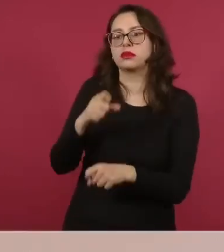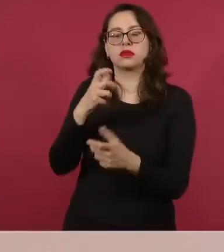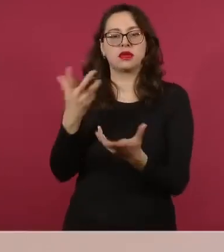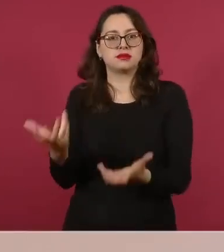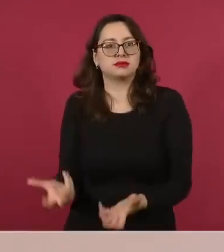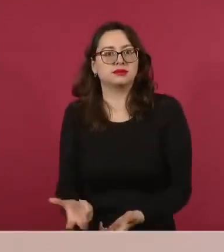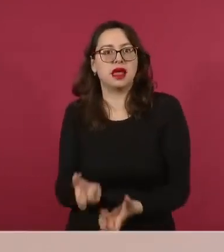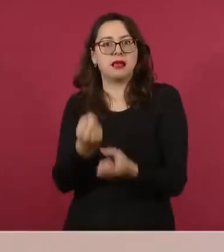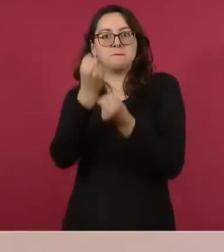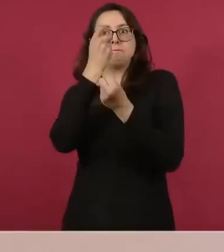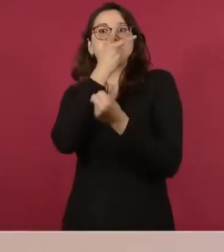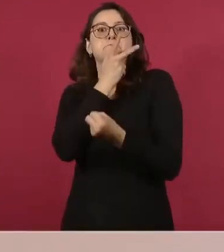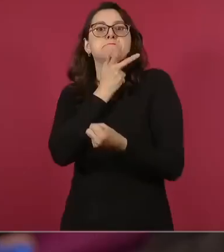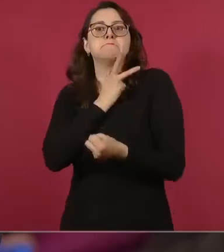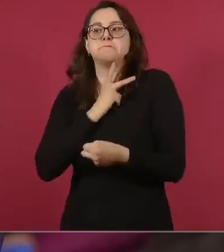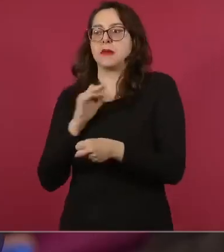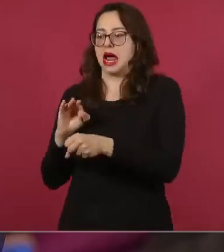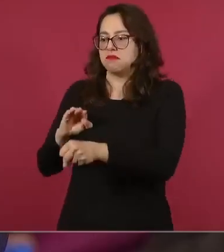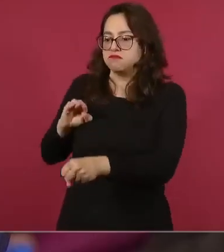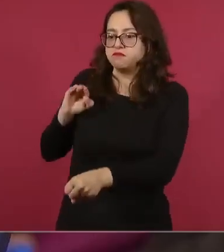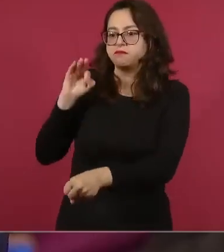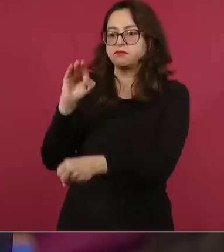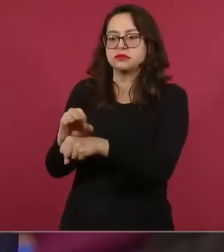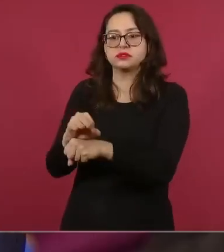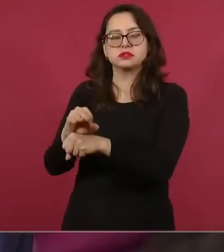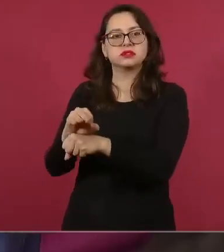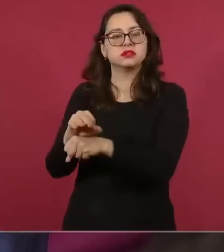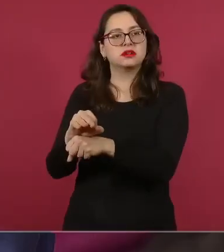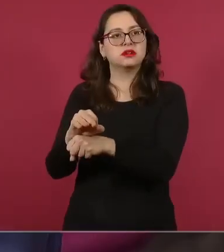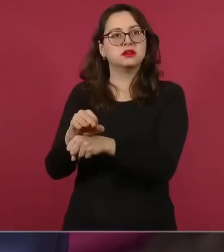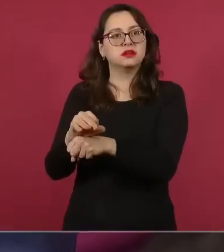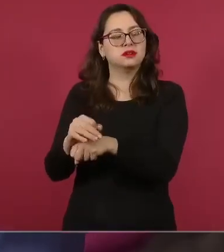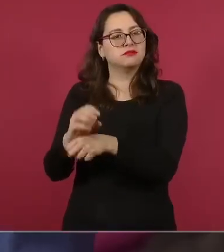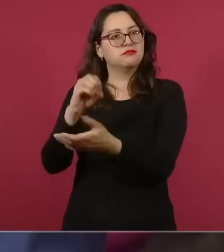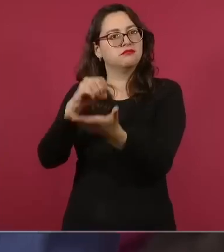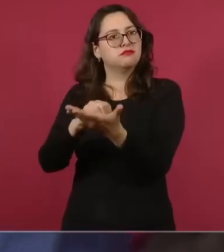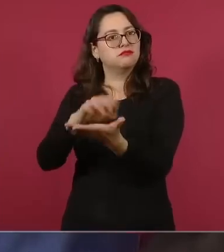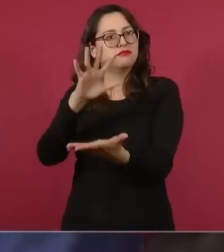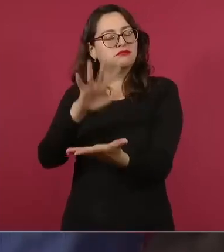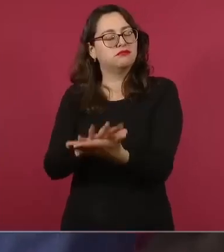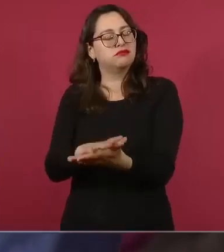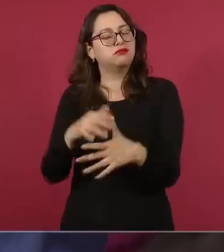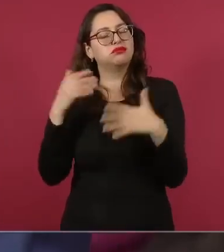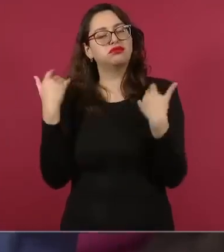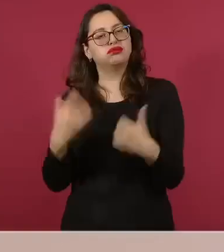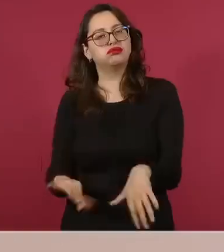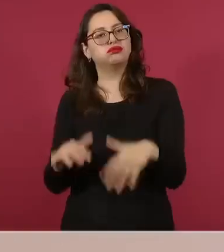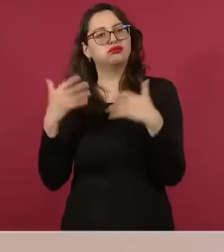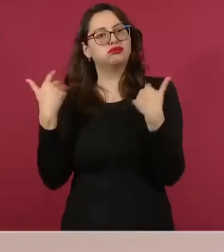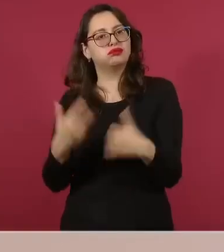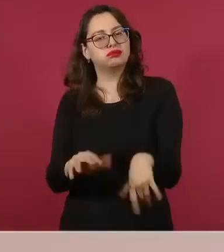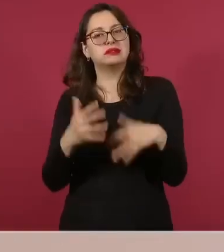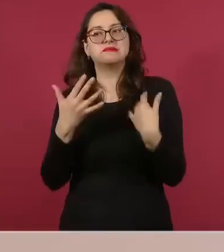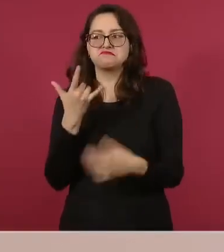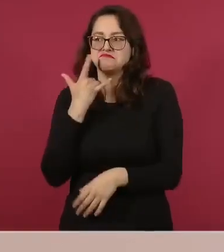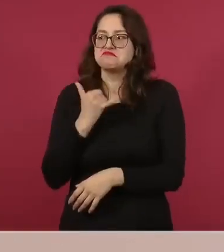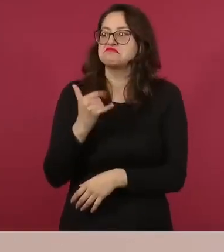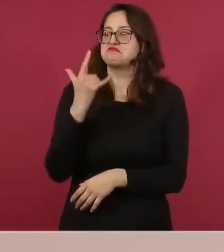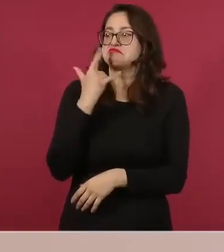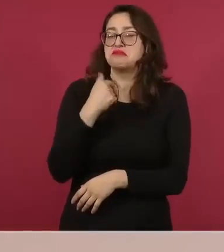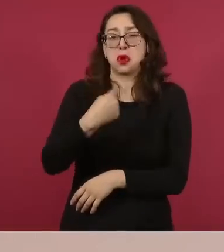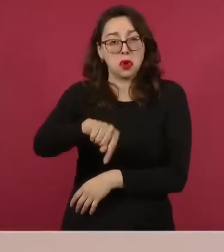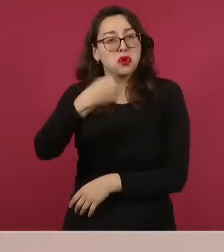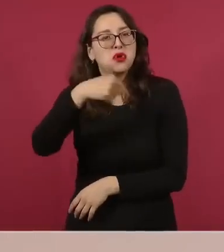petrolera que estaba en manos de extranjeros. Por eso, esta